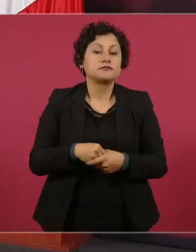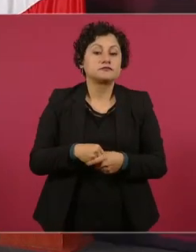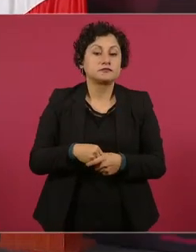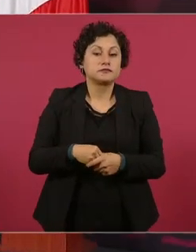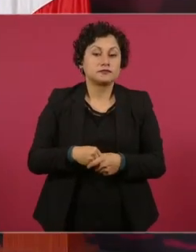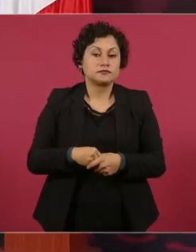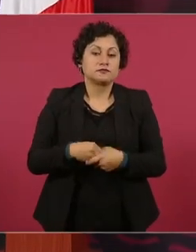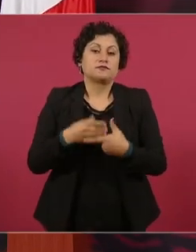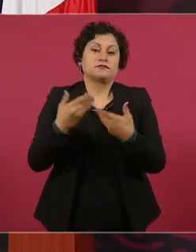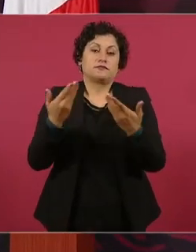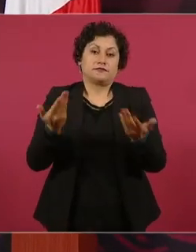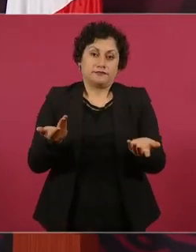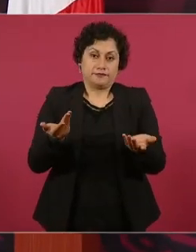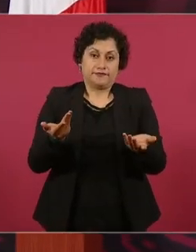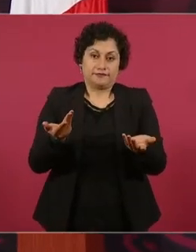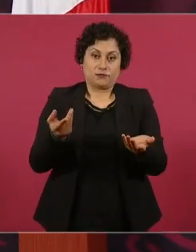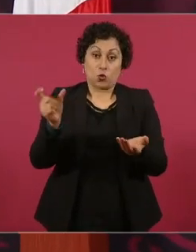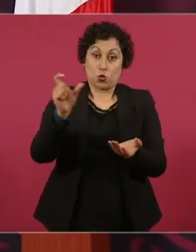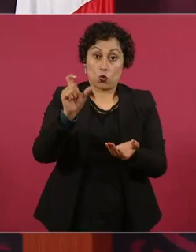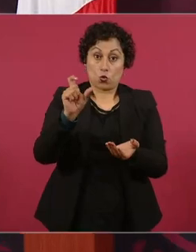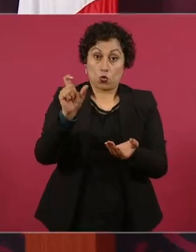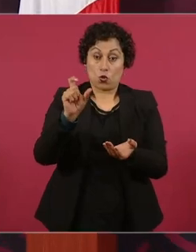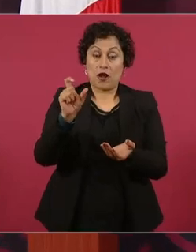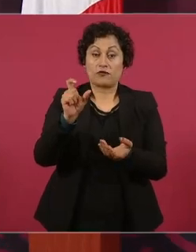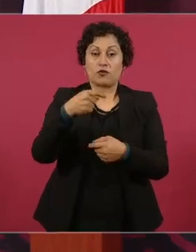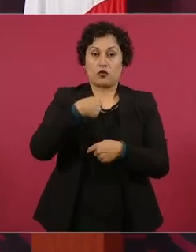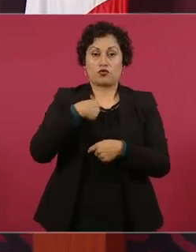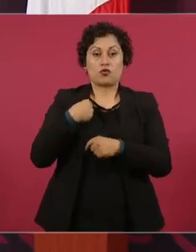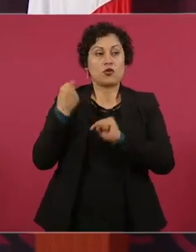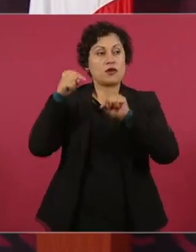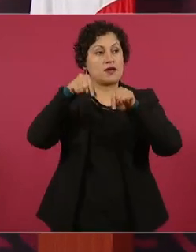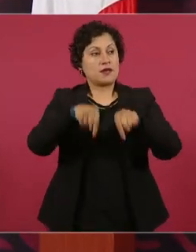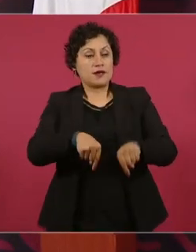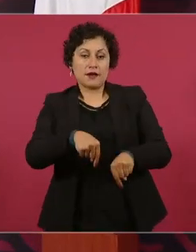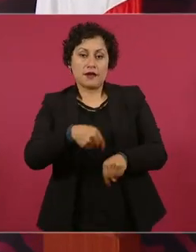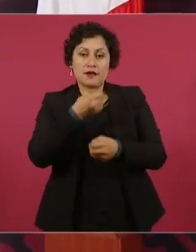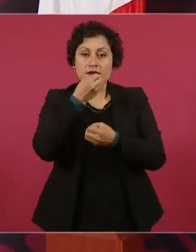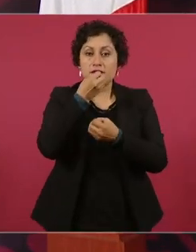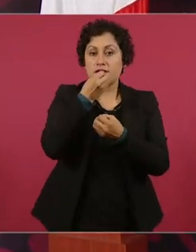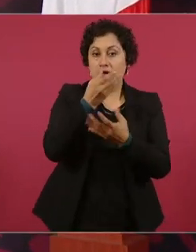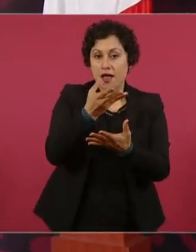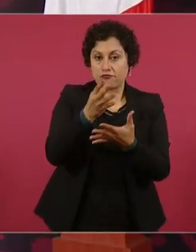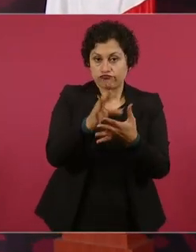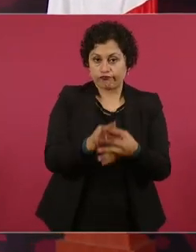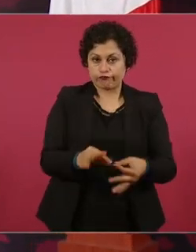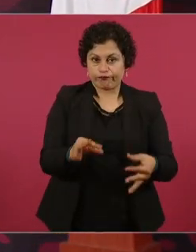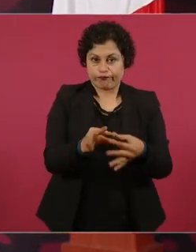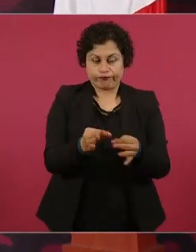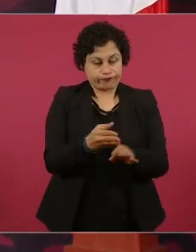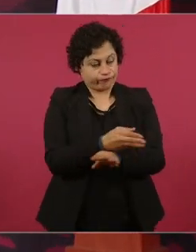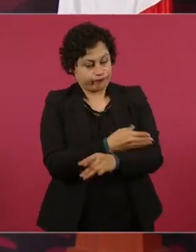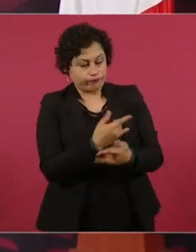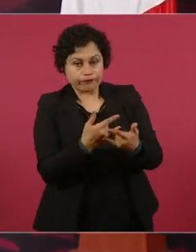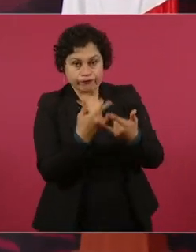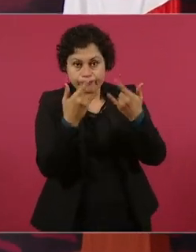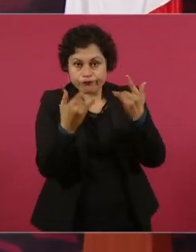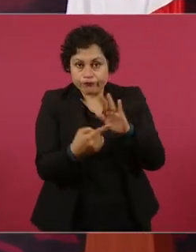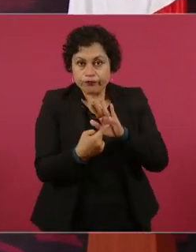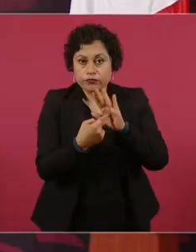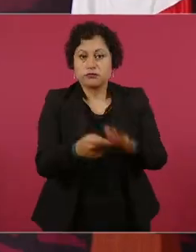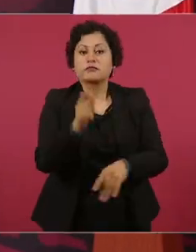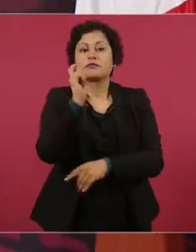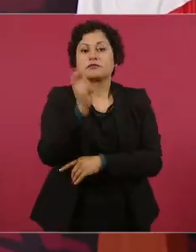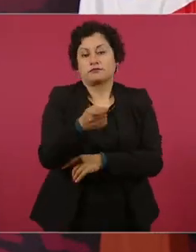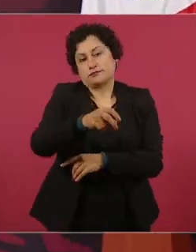Entonces, al día siguiente que comenté esto, porque es cierto,